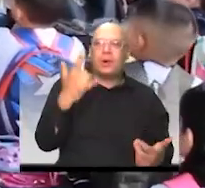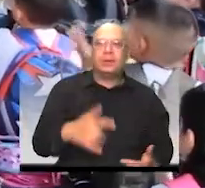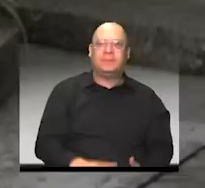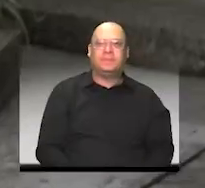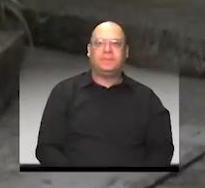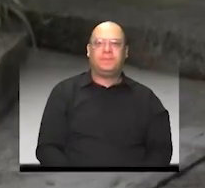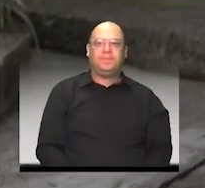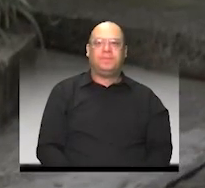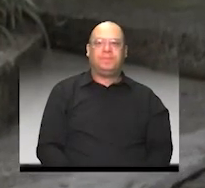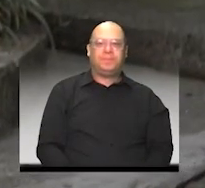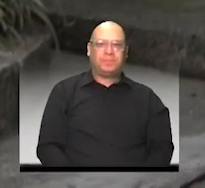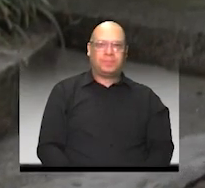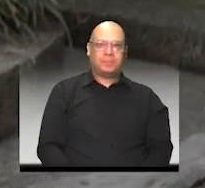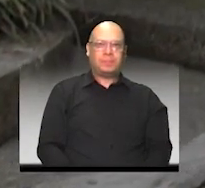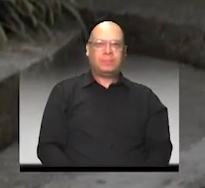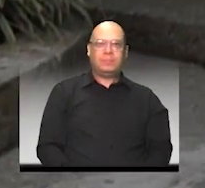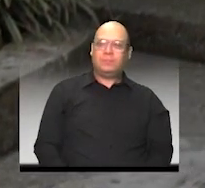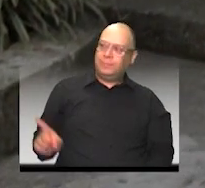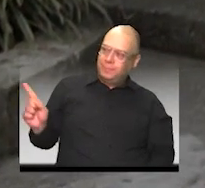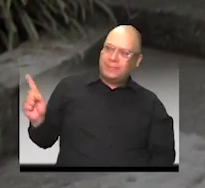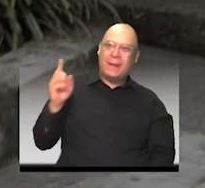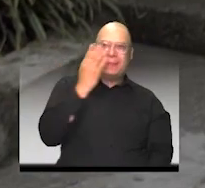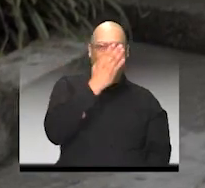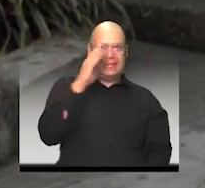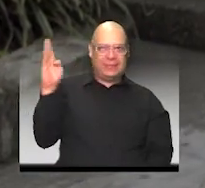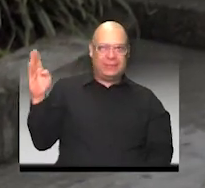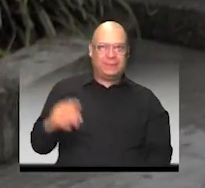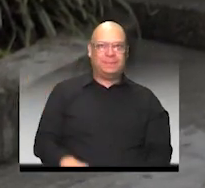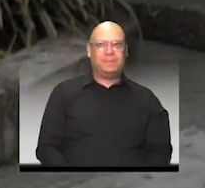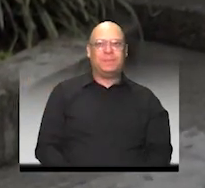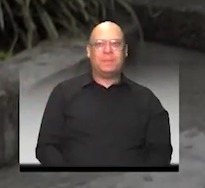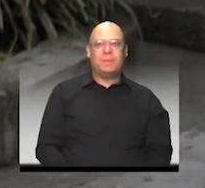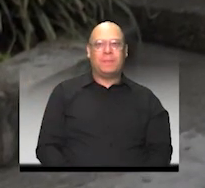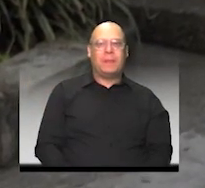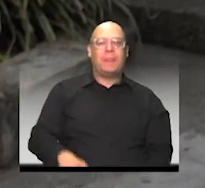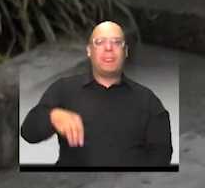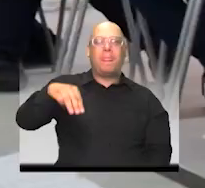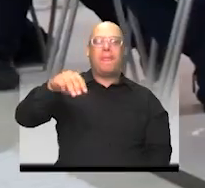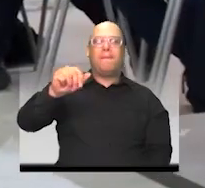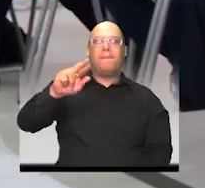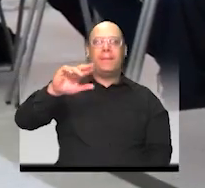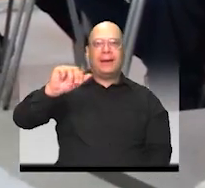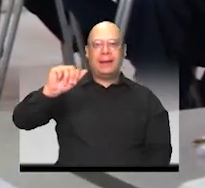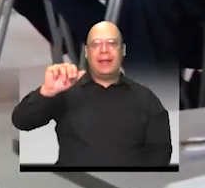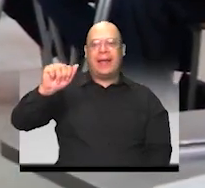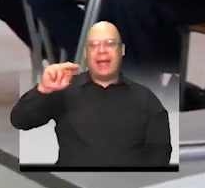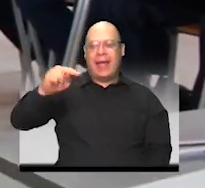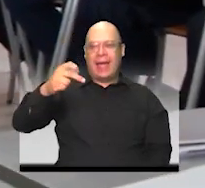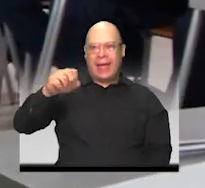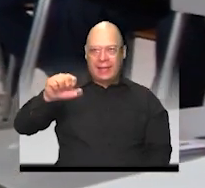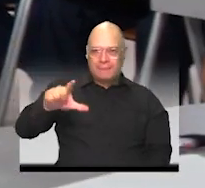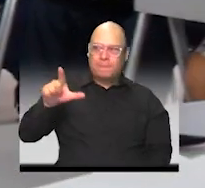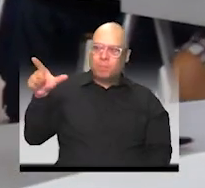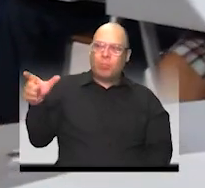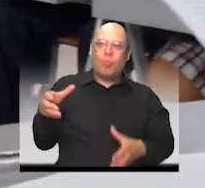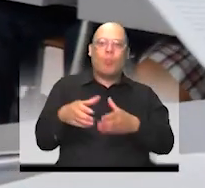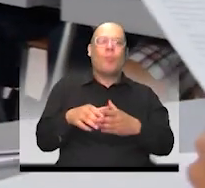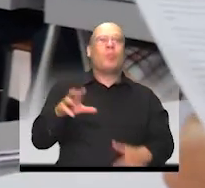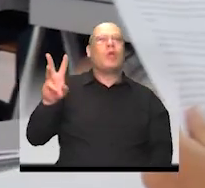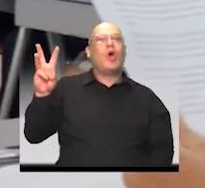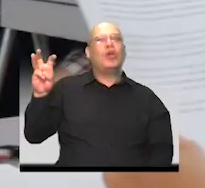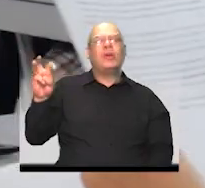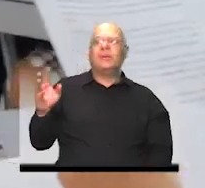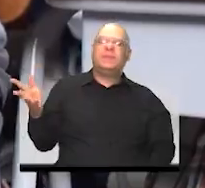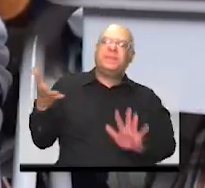Y continuamos saludando a los estudiantes de bachillerato. En estos momentos ya estamos con María Ángel Pérez, una estudiante del grado octavo, que